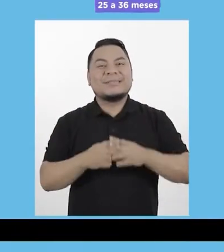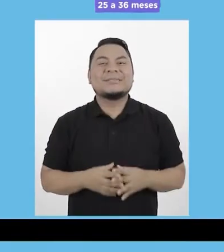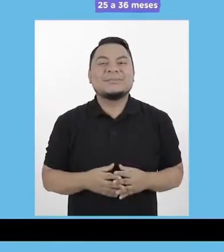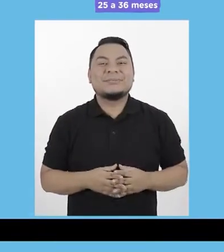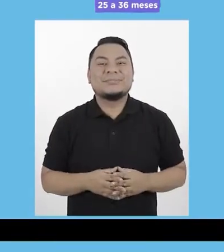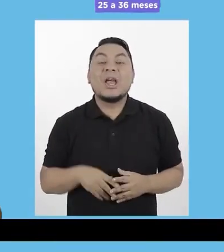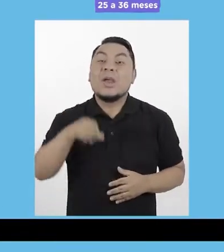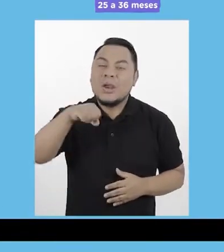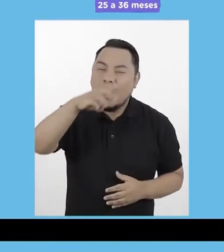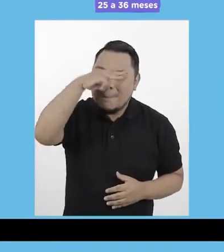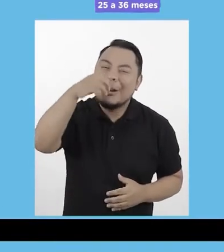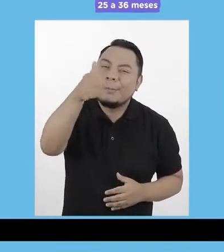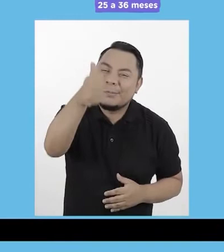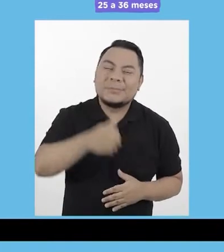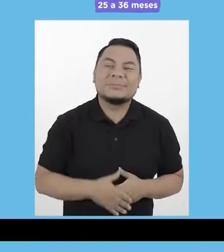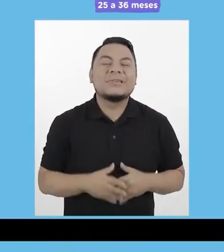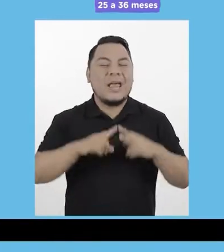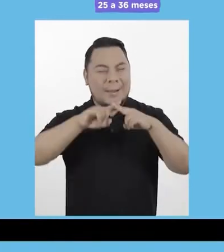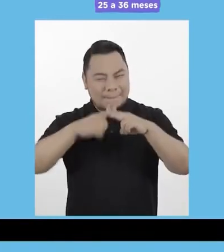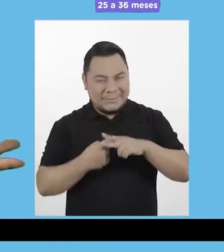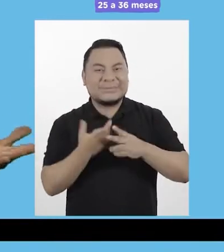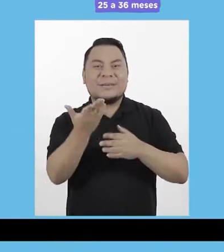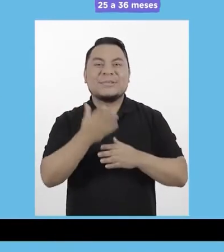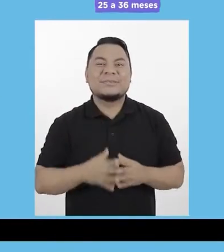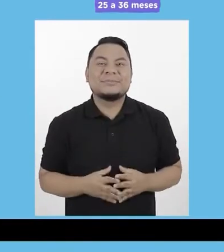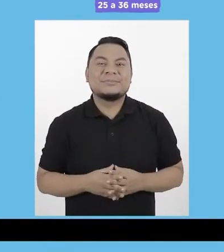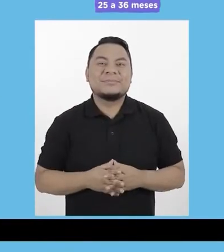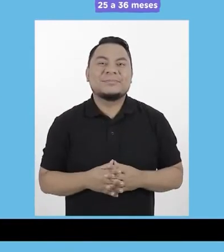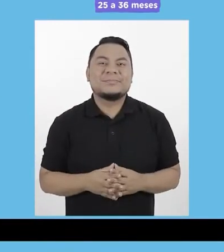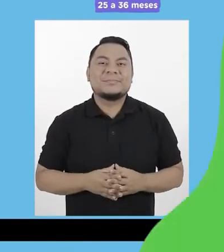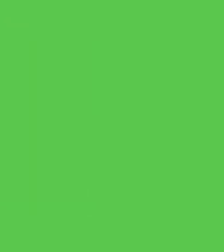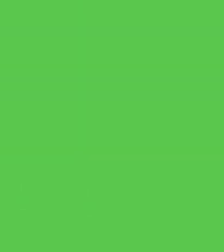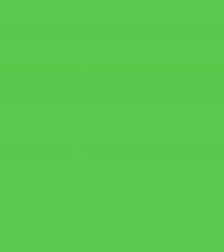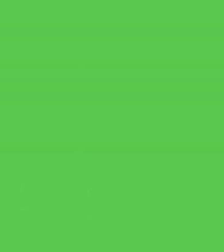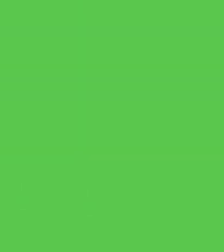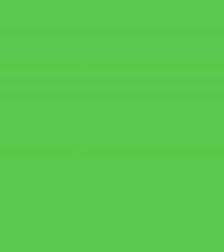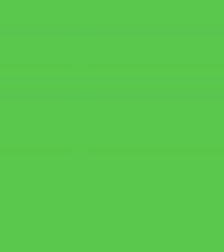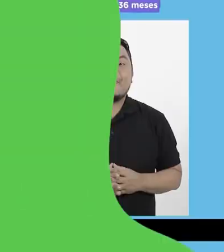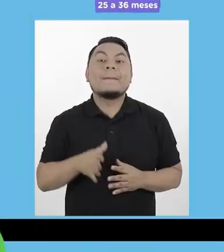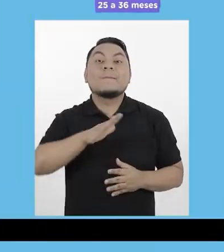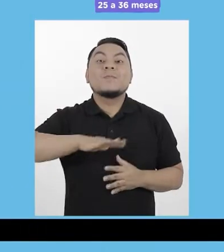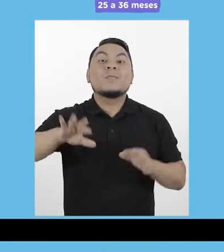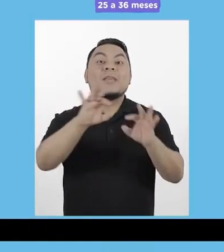quiero empezar! ¡Claro que sí, Moisés! ¡Empezamos!